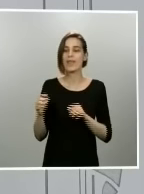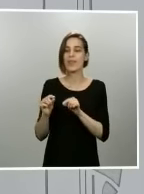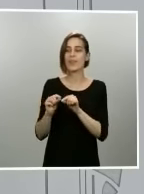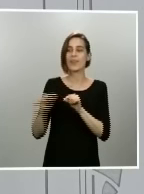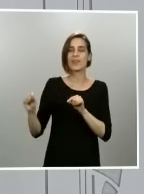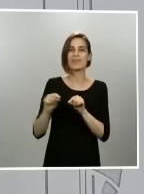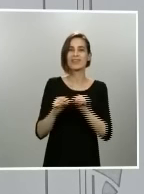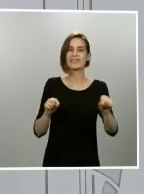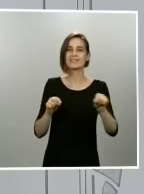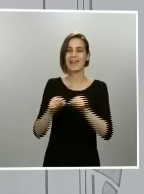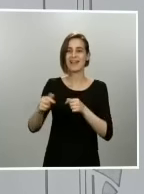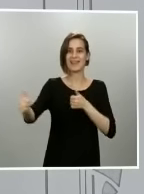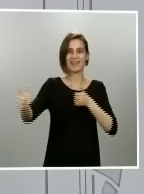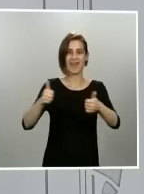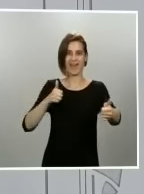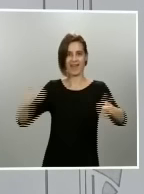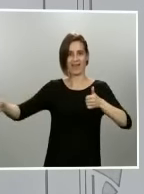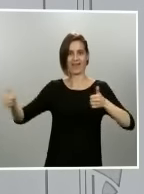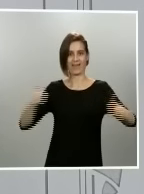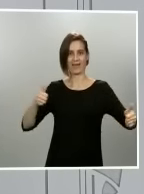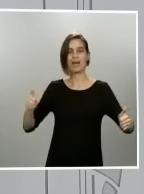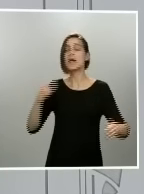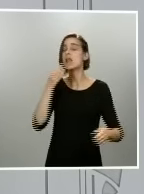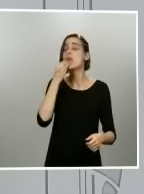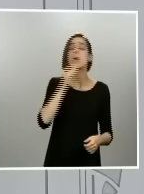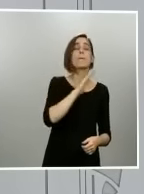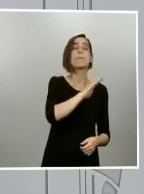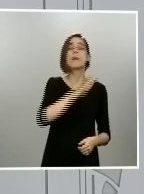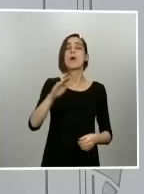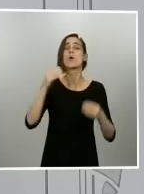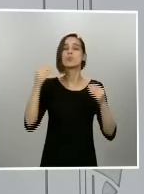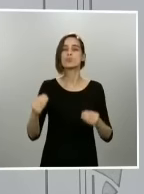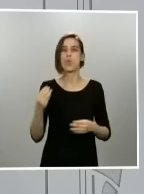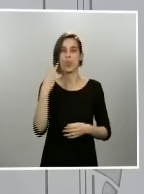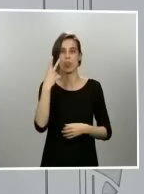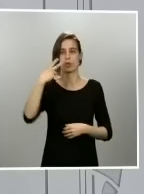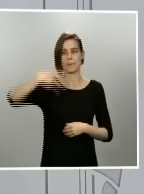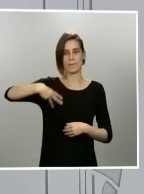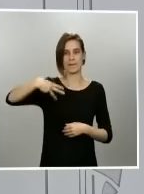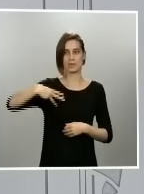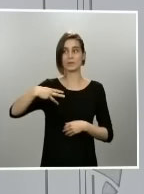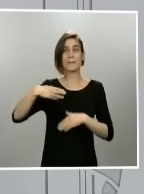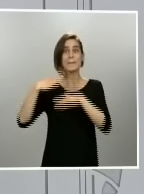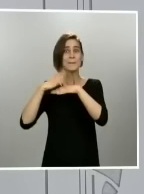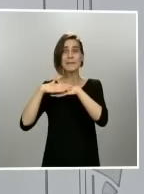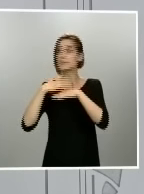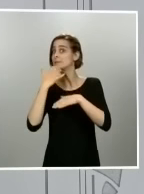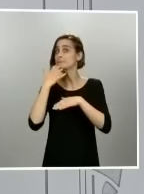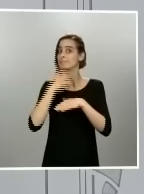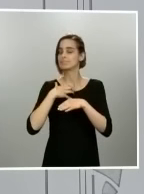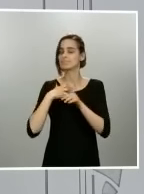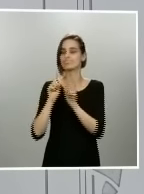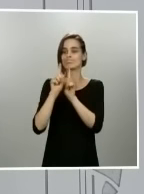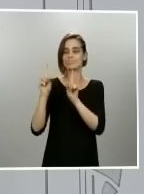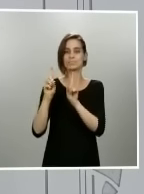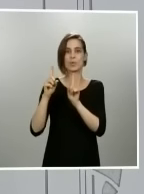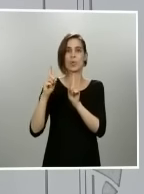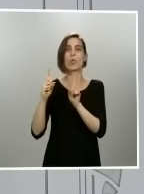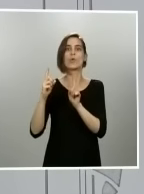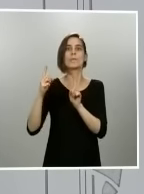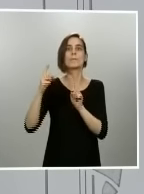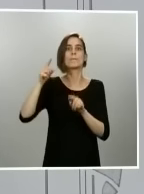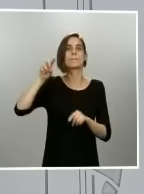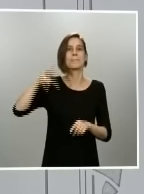recuperarse y empiezan a dar algunas indicaciones para reabrir una vez más, para dar